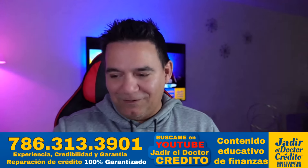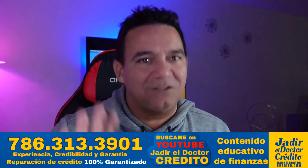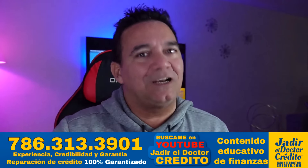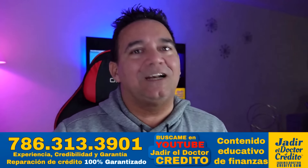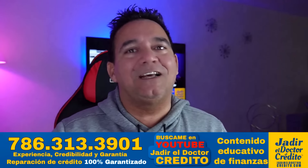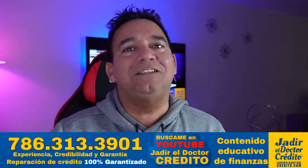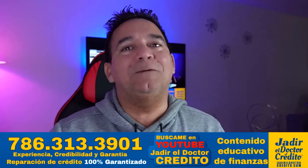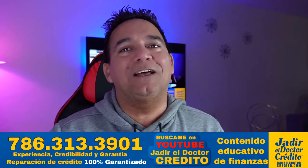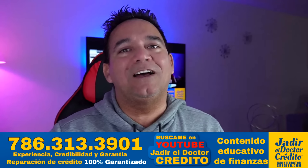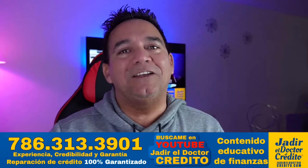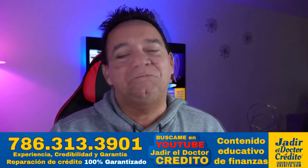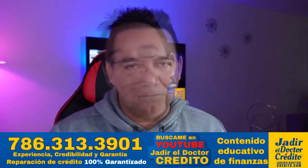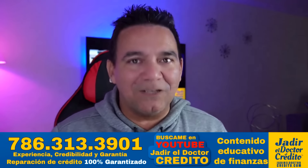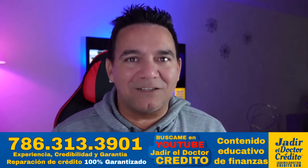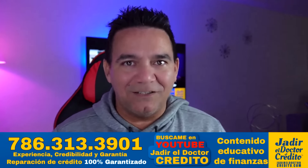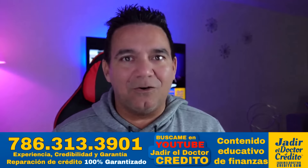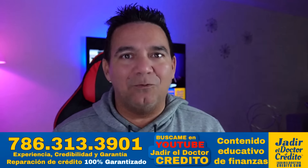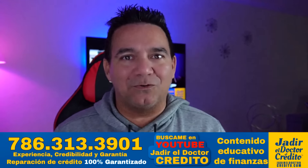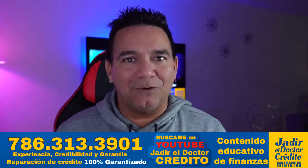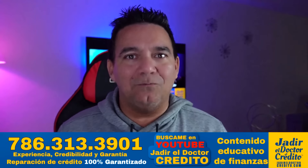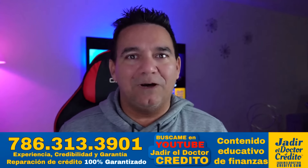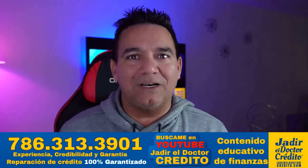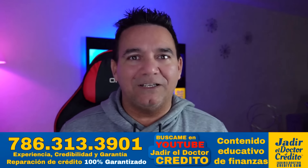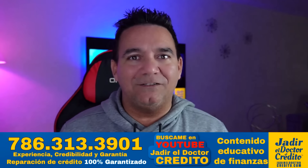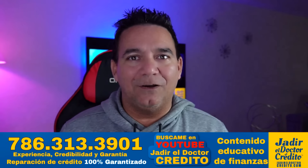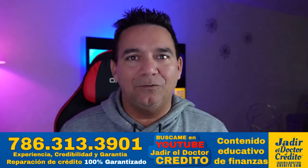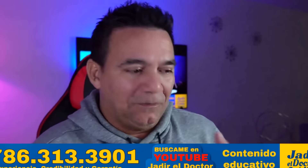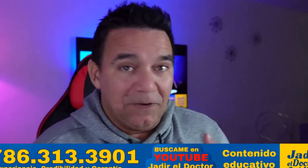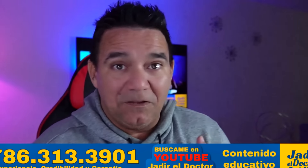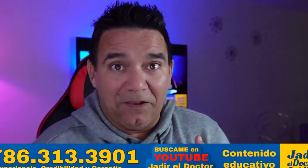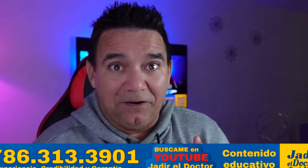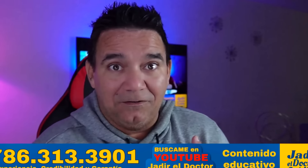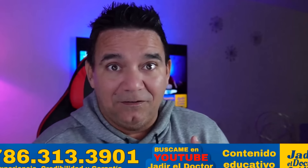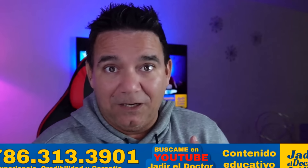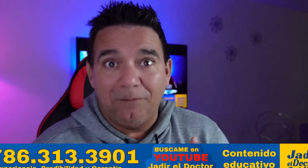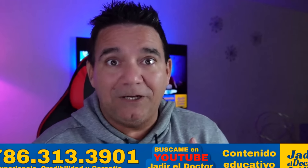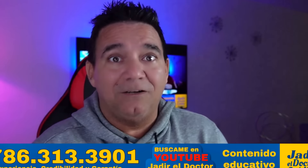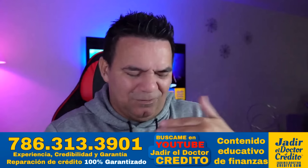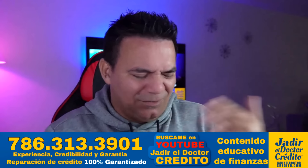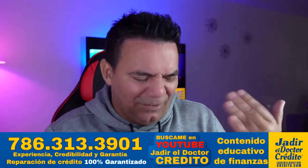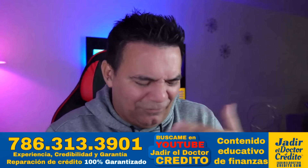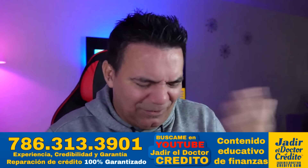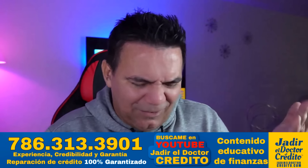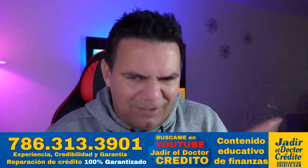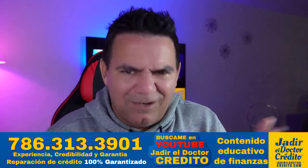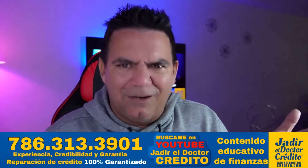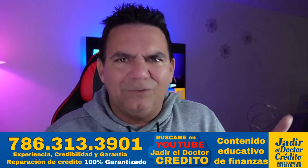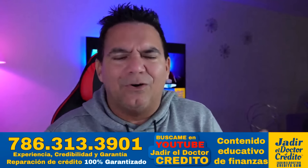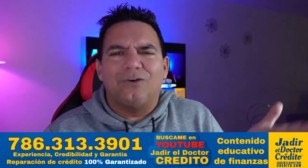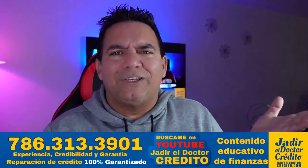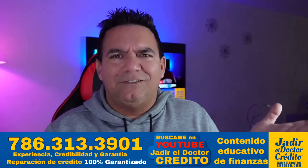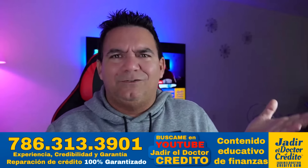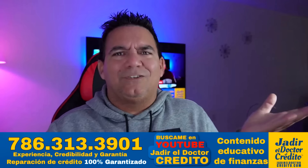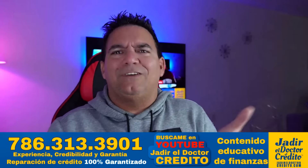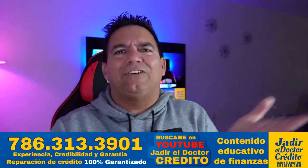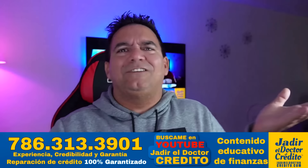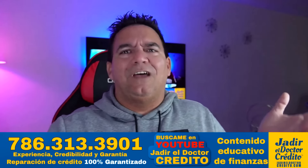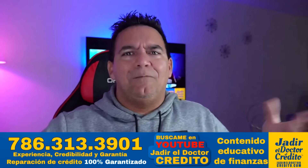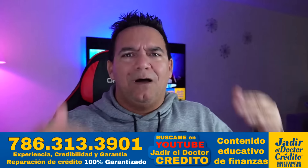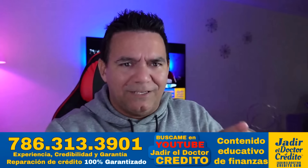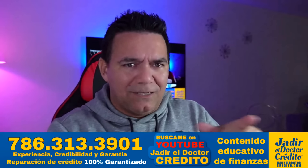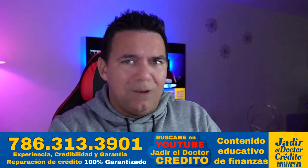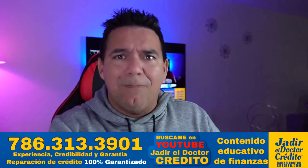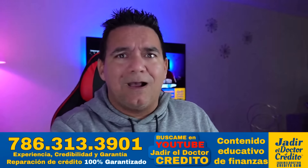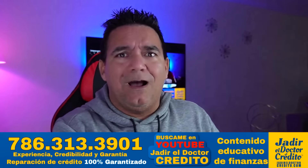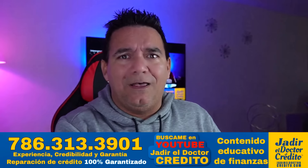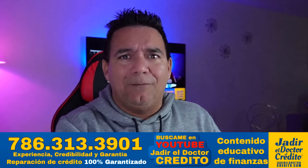Mira, sacar a la gente para la calle va a ser como se va a tumbar a la dictadura. Mi idea es, mira, no hace falta drones, no hace falta